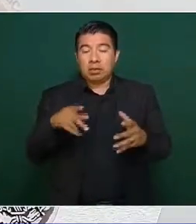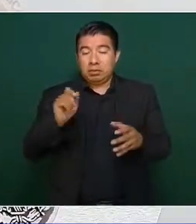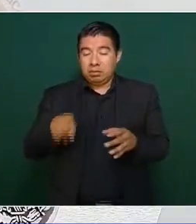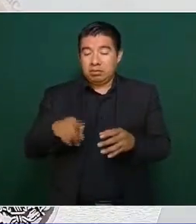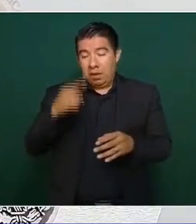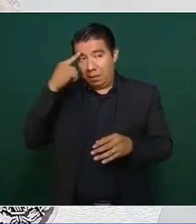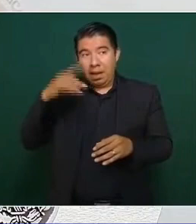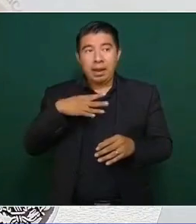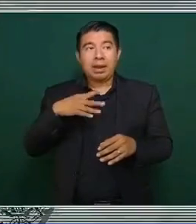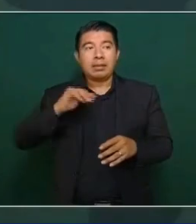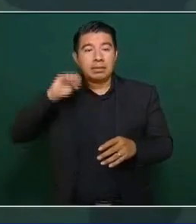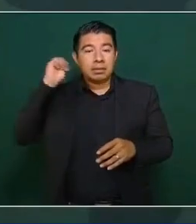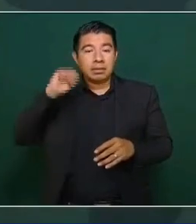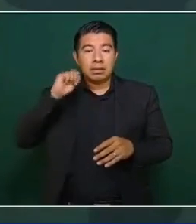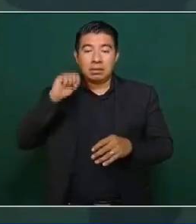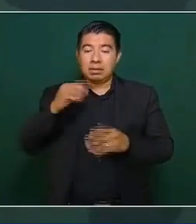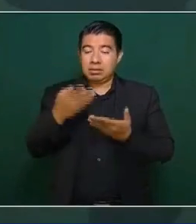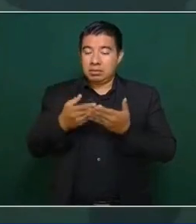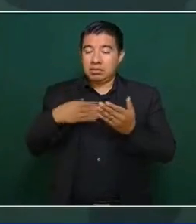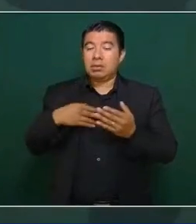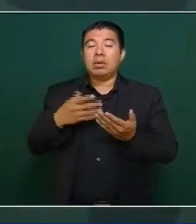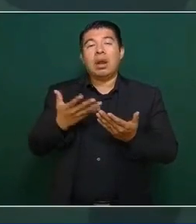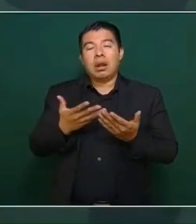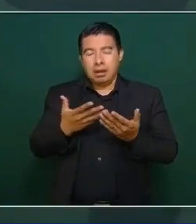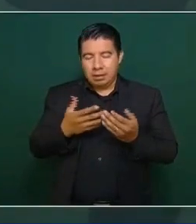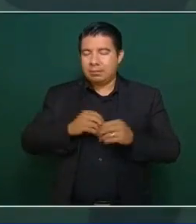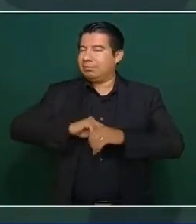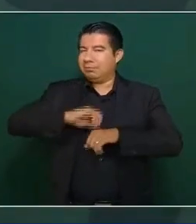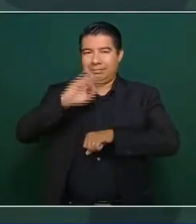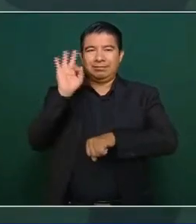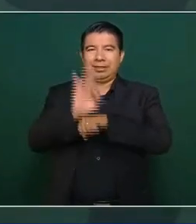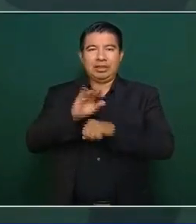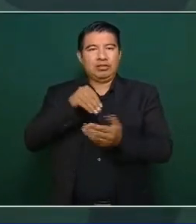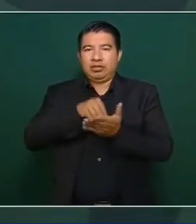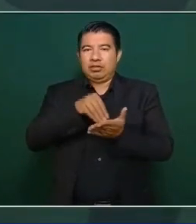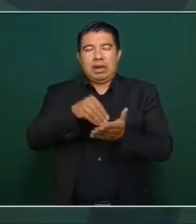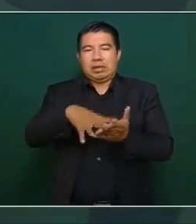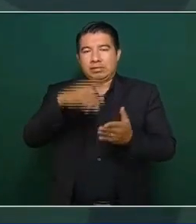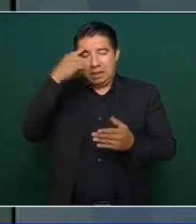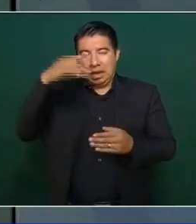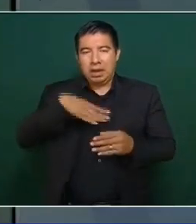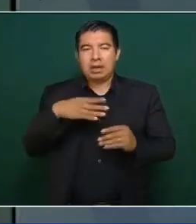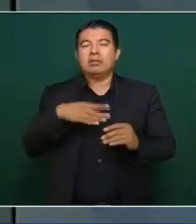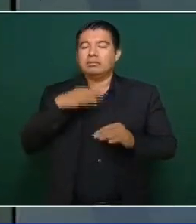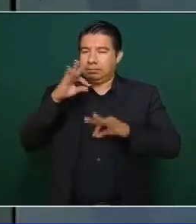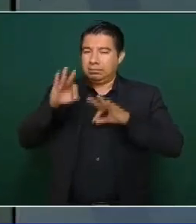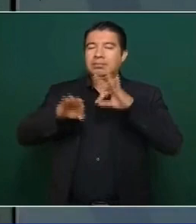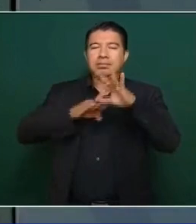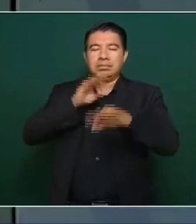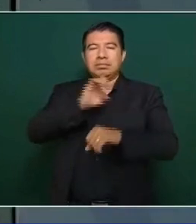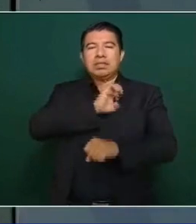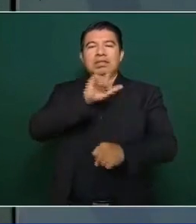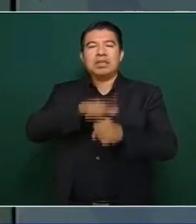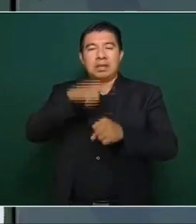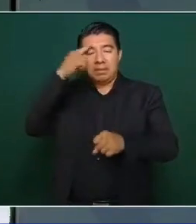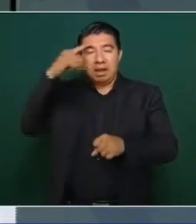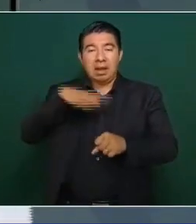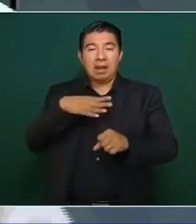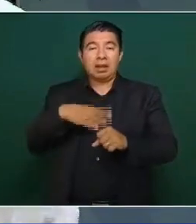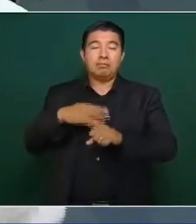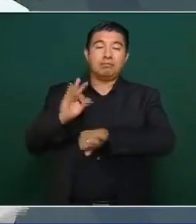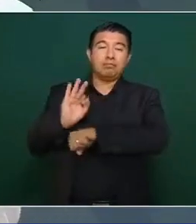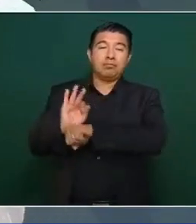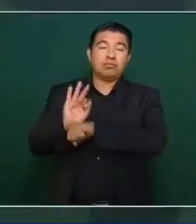Tabasco, se le dio un trato especial al Estado. Y por